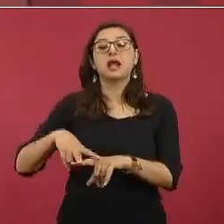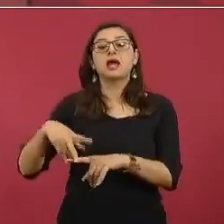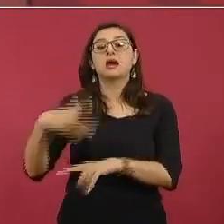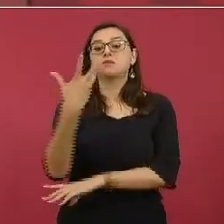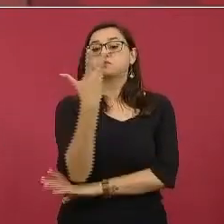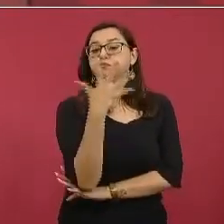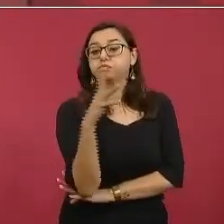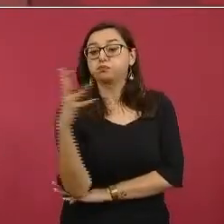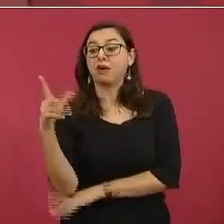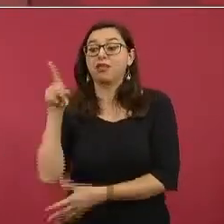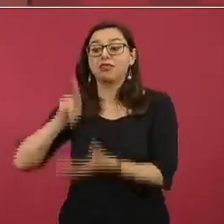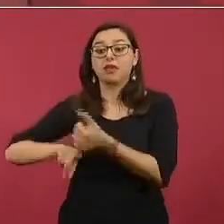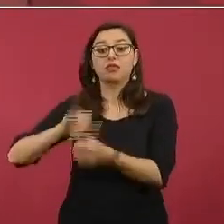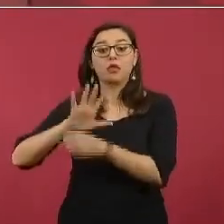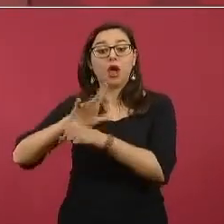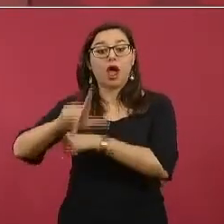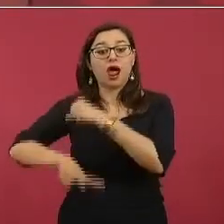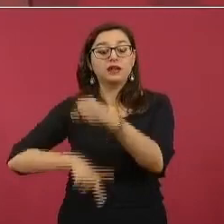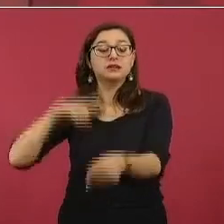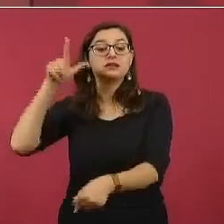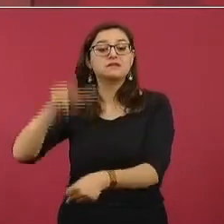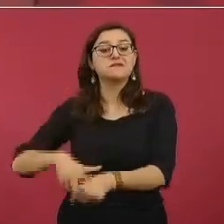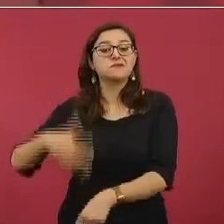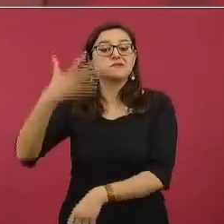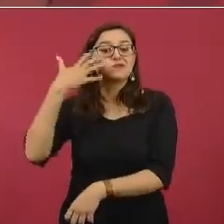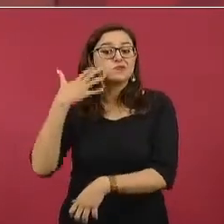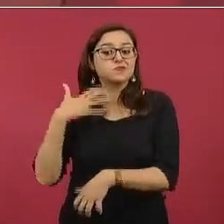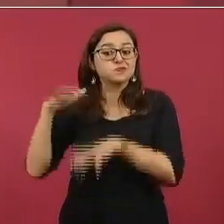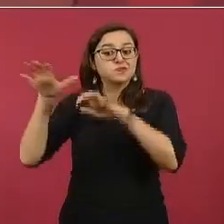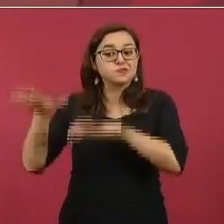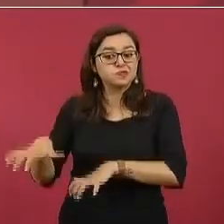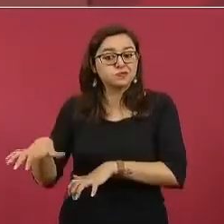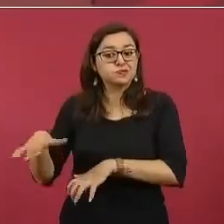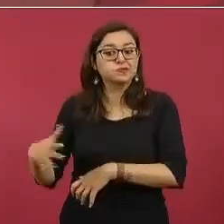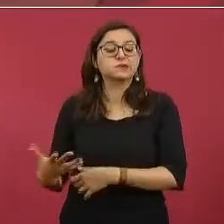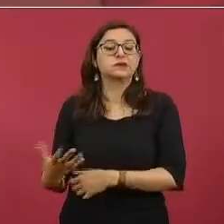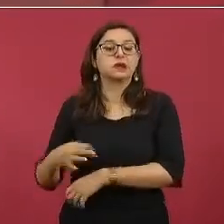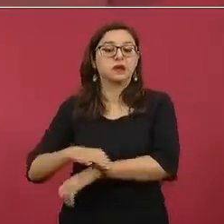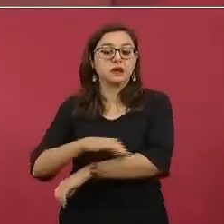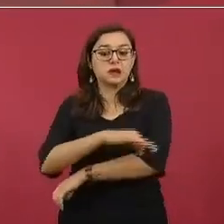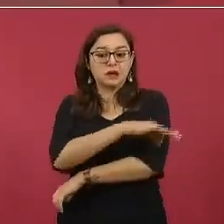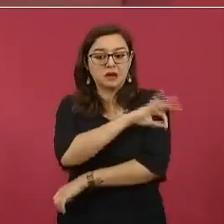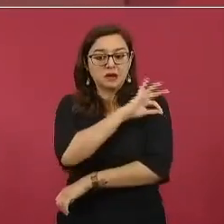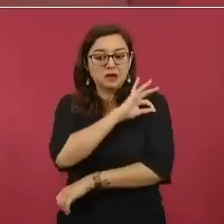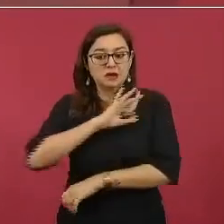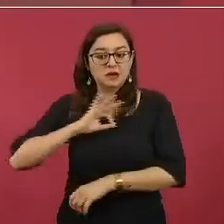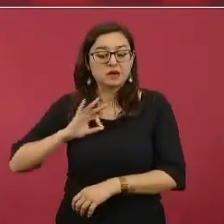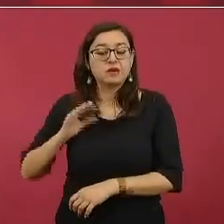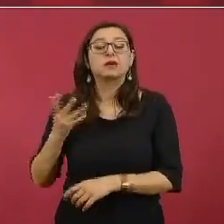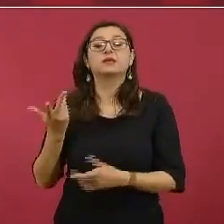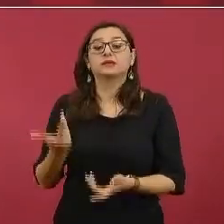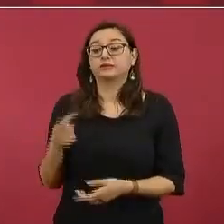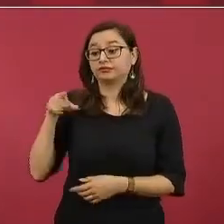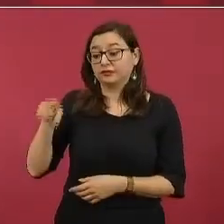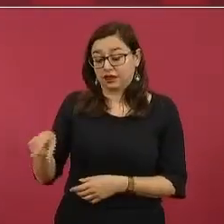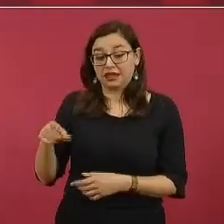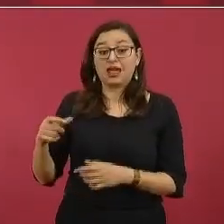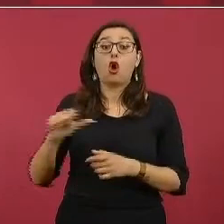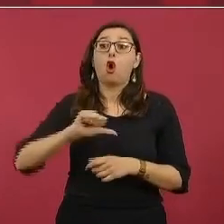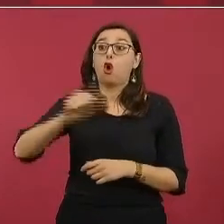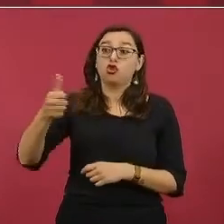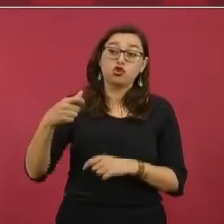reforestar completo. Cerca de ahí, en 2.200 hectáreas